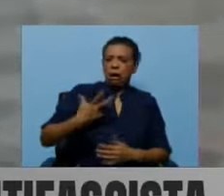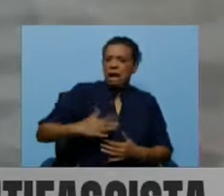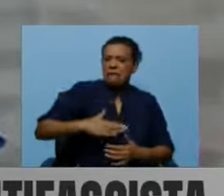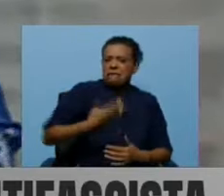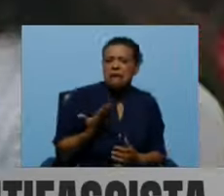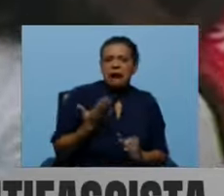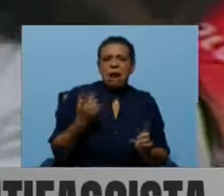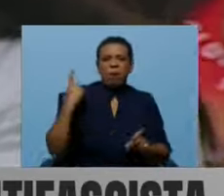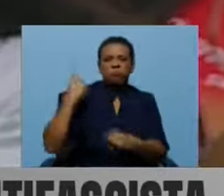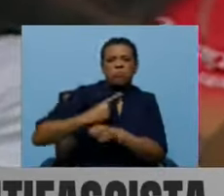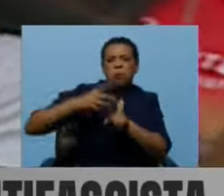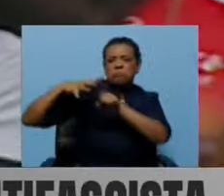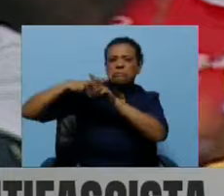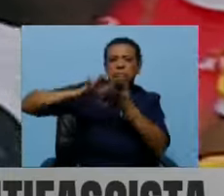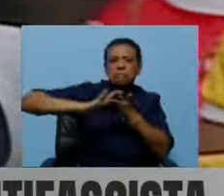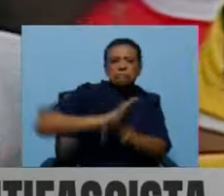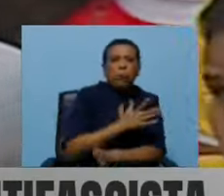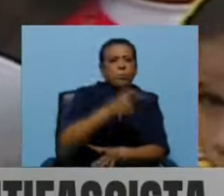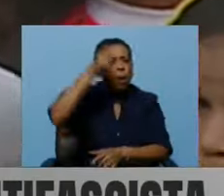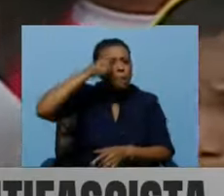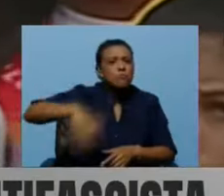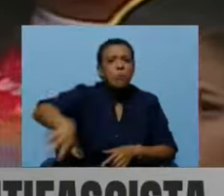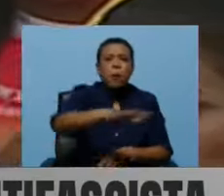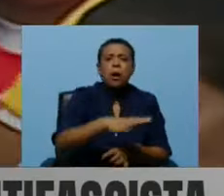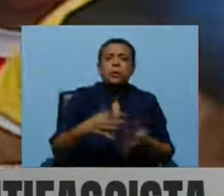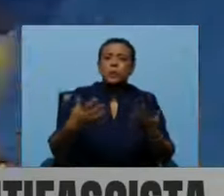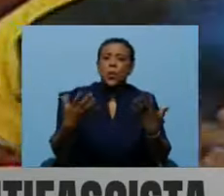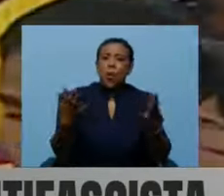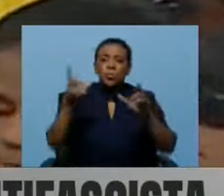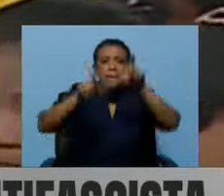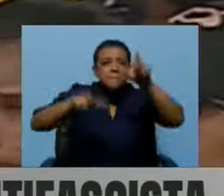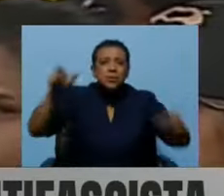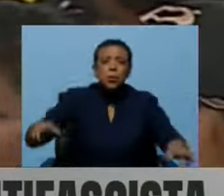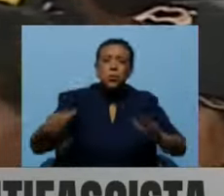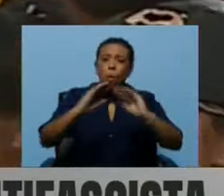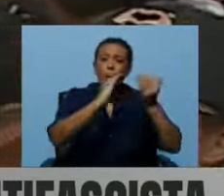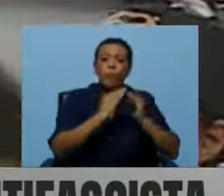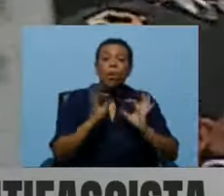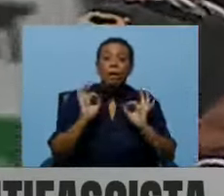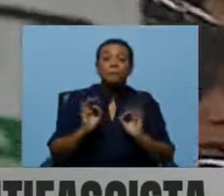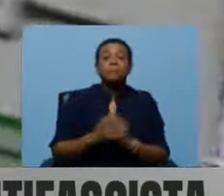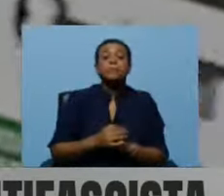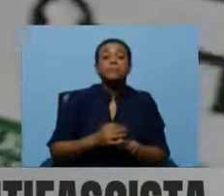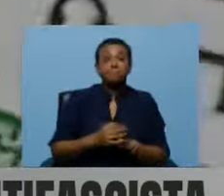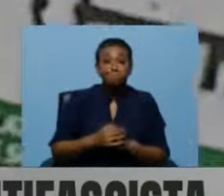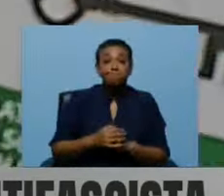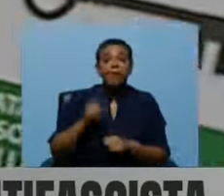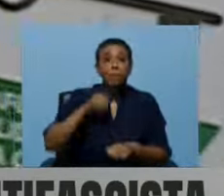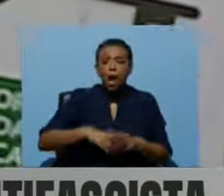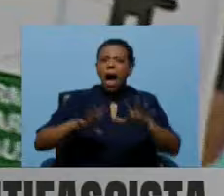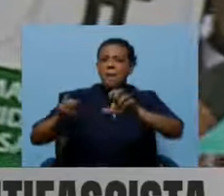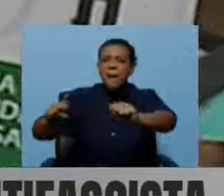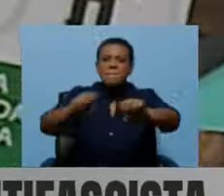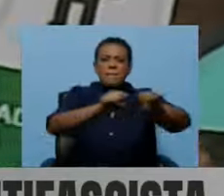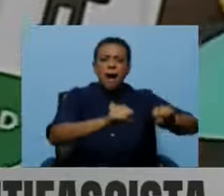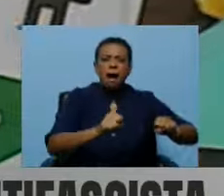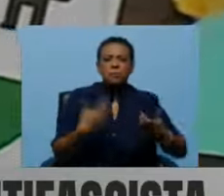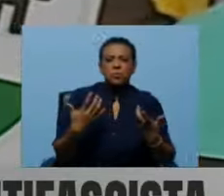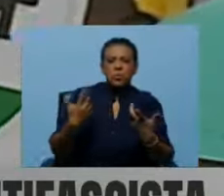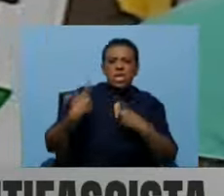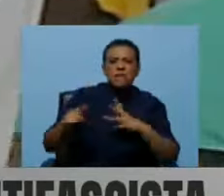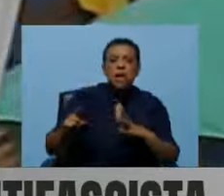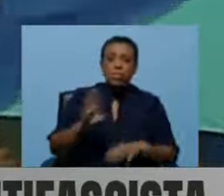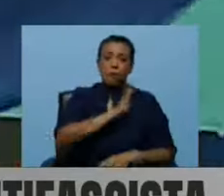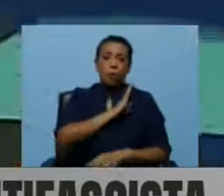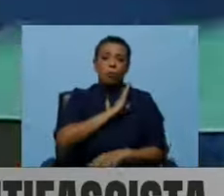pretendido socavar los espacios de esta comunidad precisamente para apoderarse y apropiarse de lo